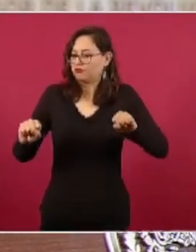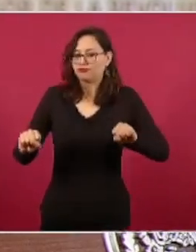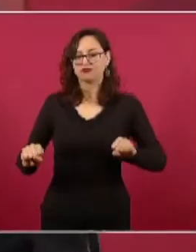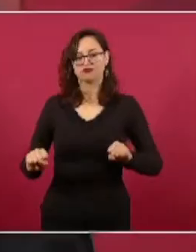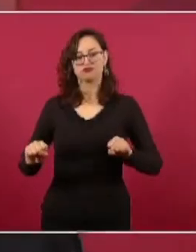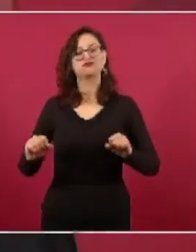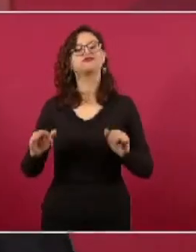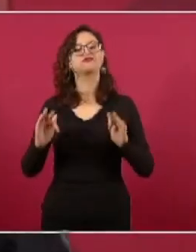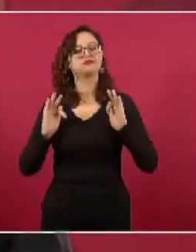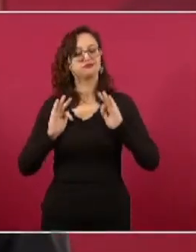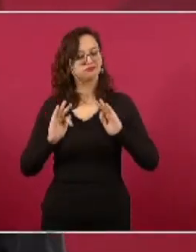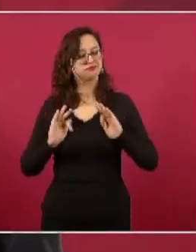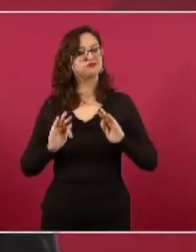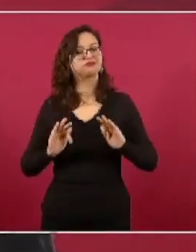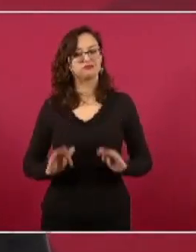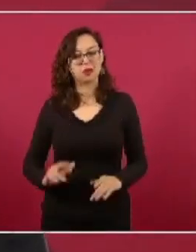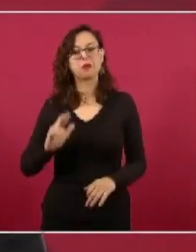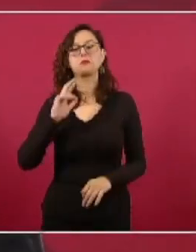muelle,